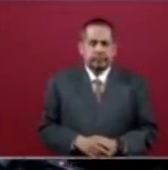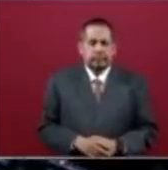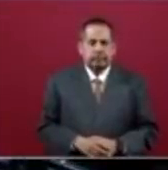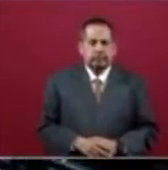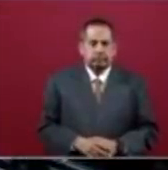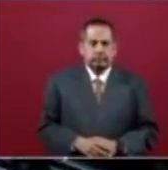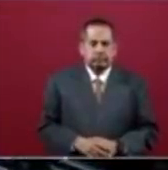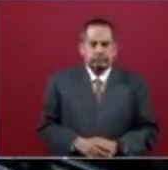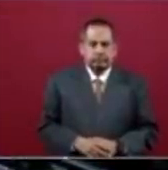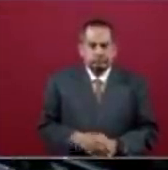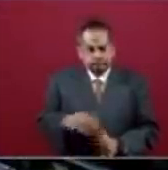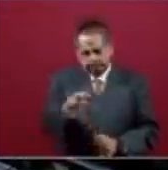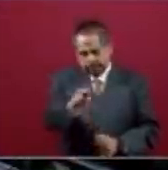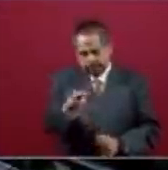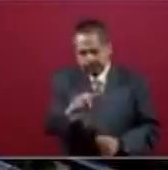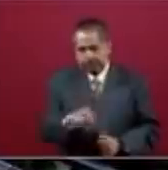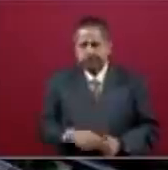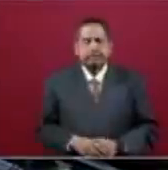Las dos.